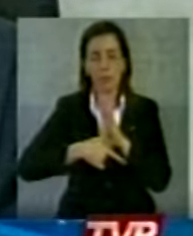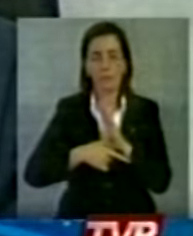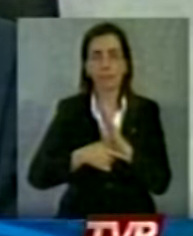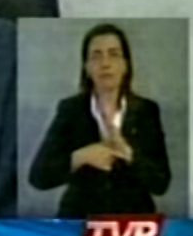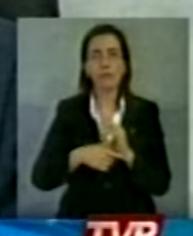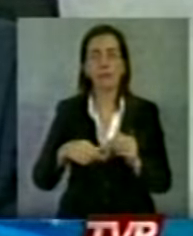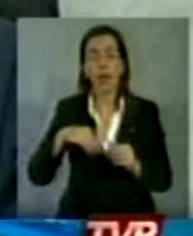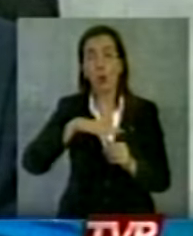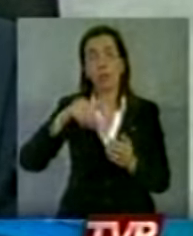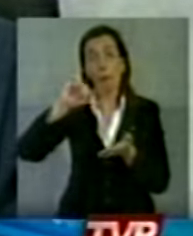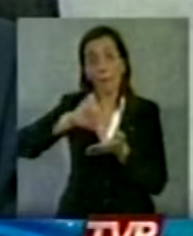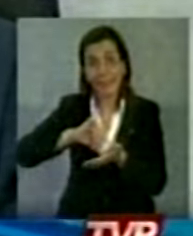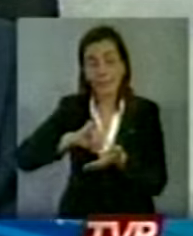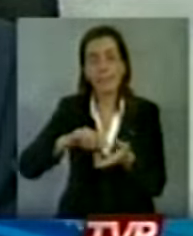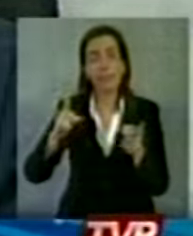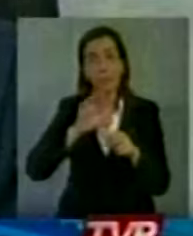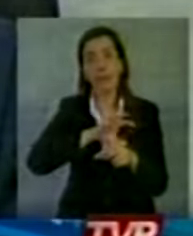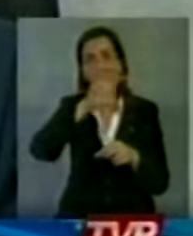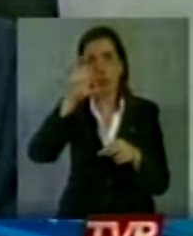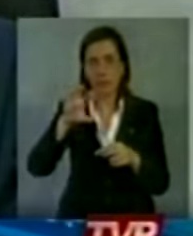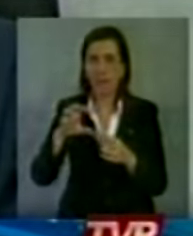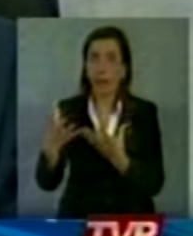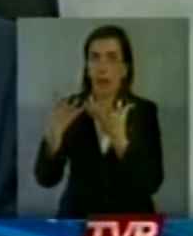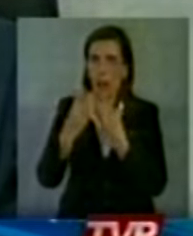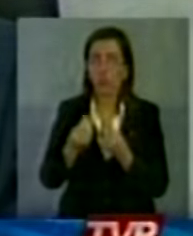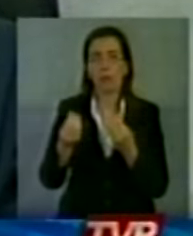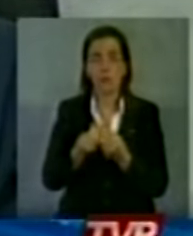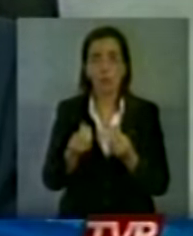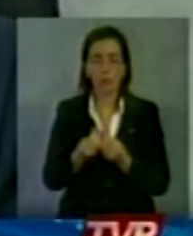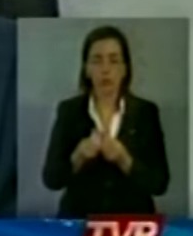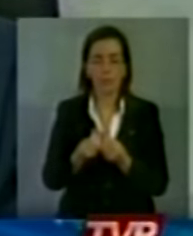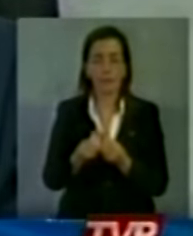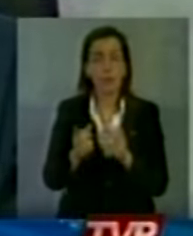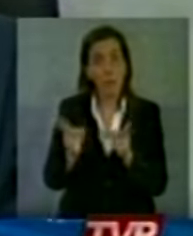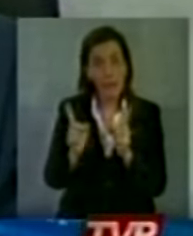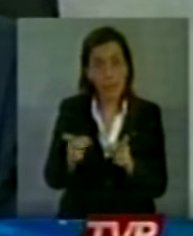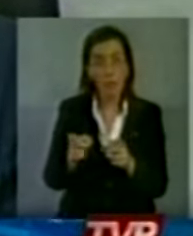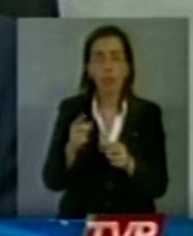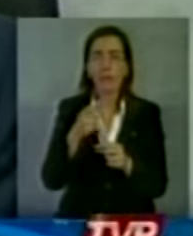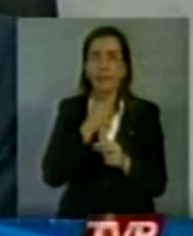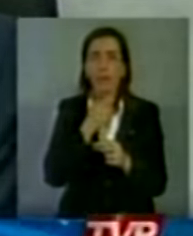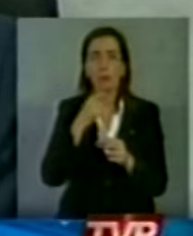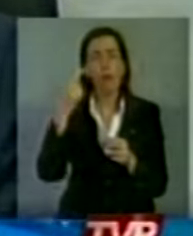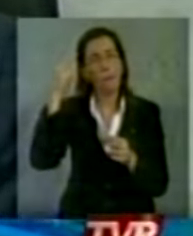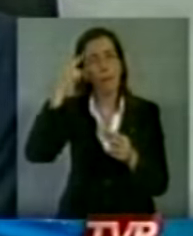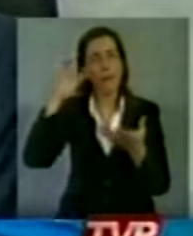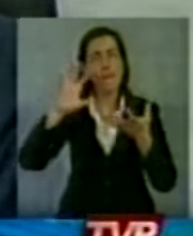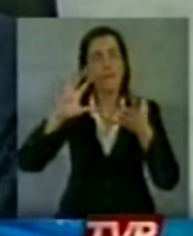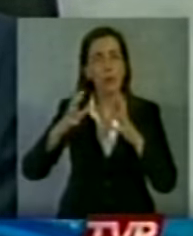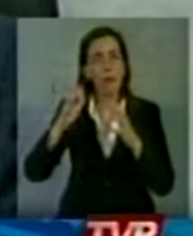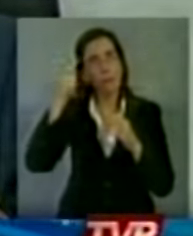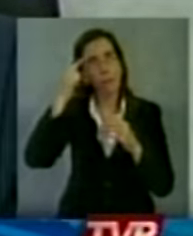país y nuestra provincia se sostienen en ello. Y esto mismo es lo que nos permite mirar el